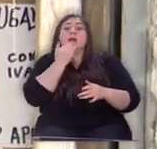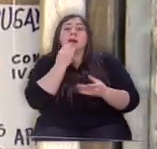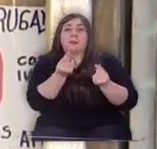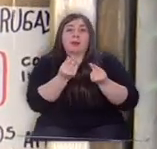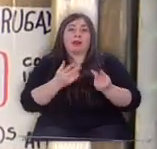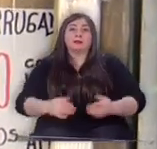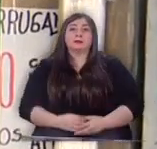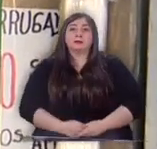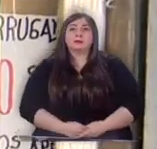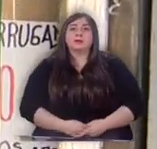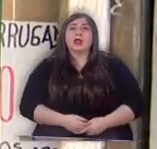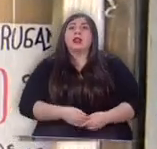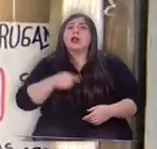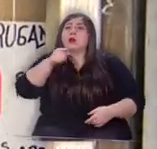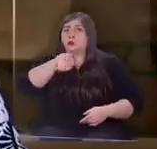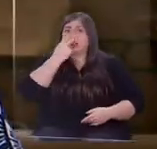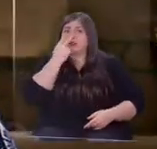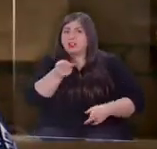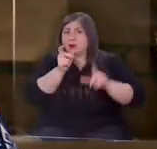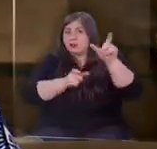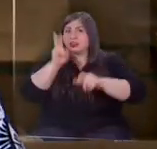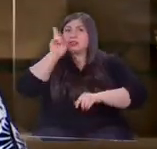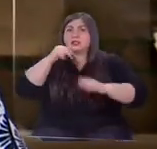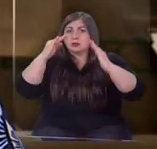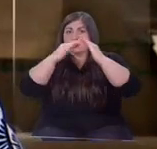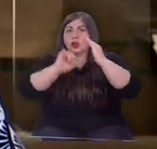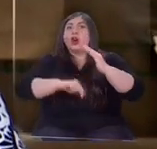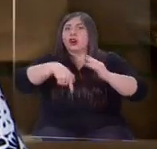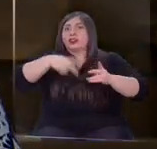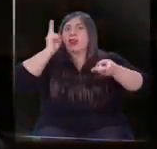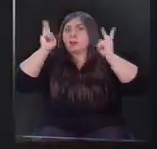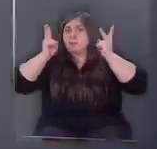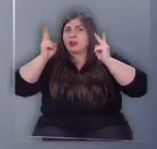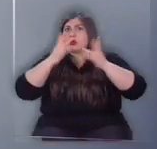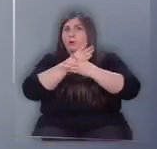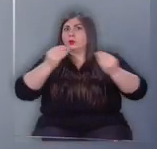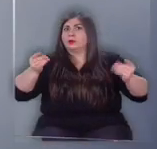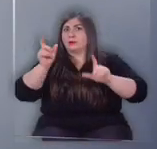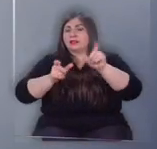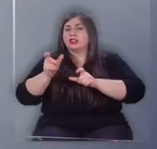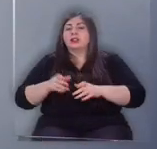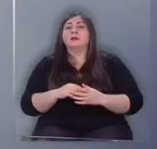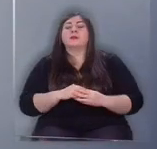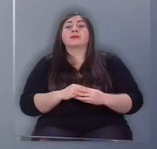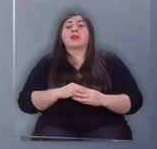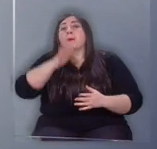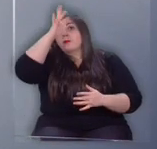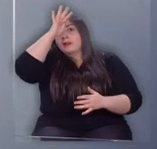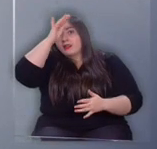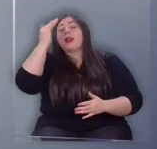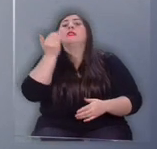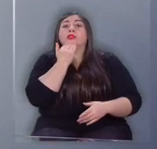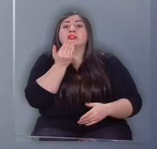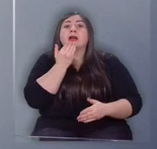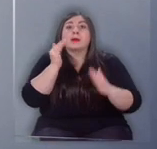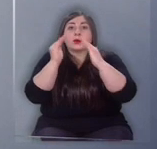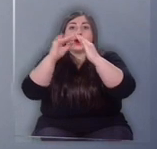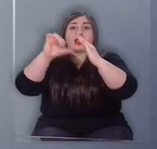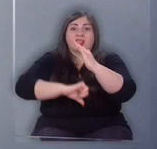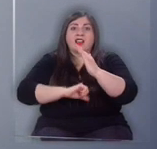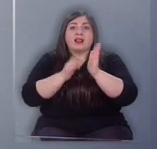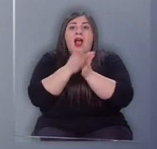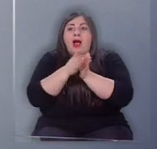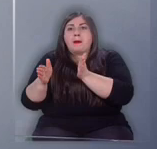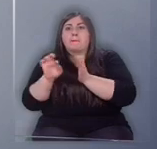gente sin cuarentena o no? Hoy día las micros van con gente. Puente Alto también entró en cuarentena en su zona poniente.